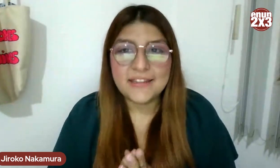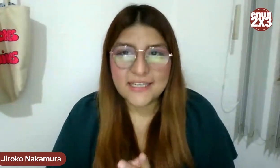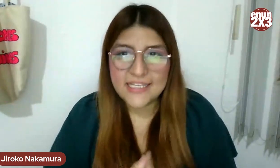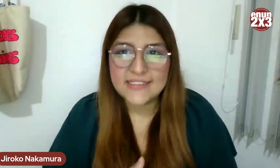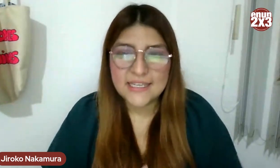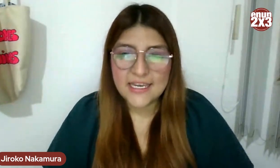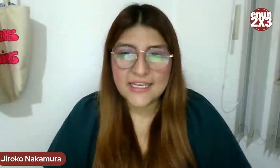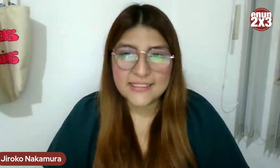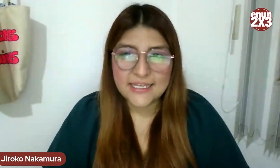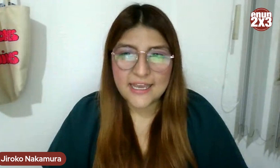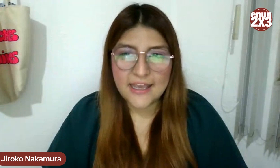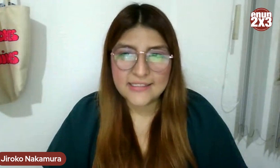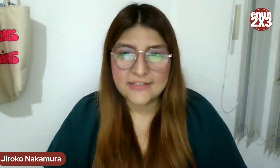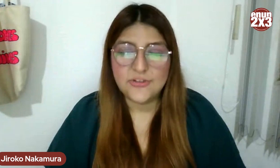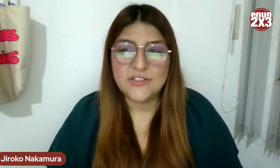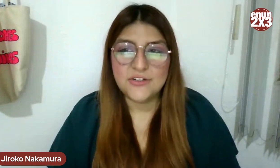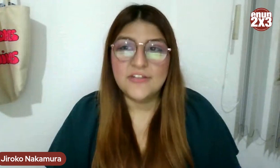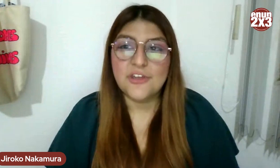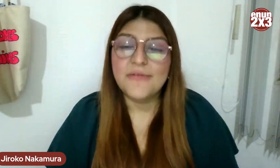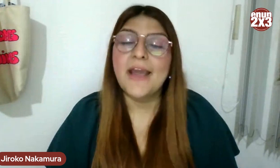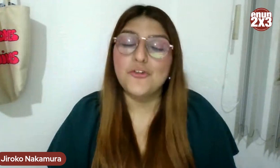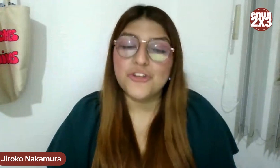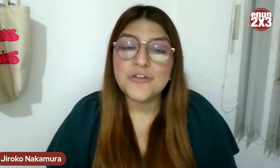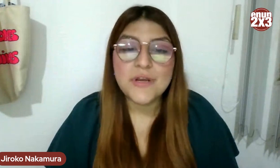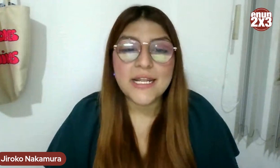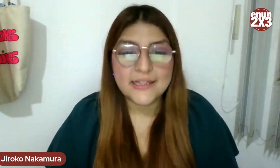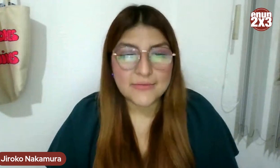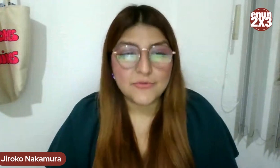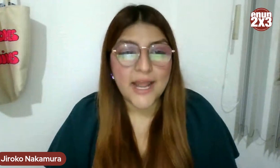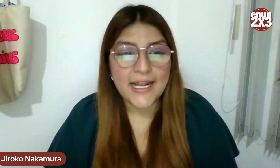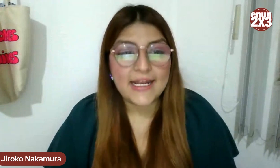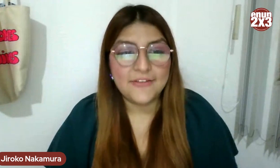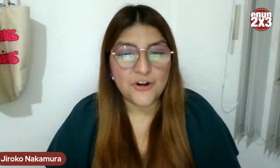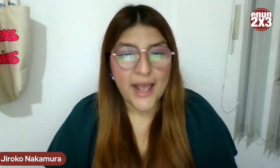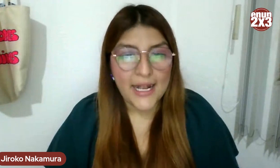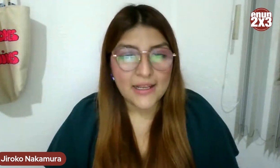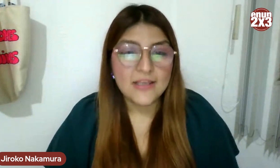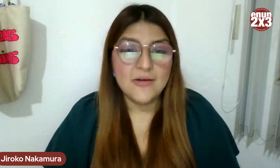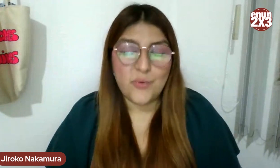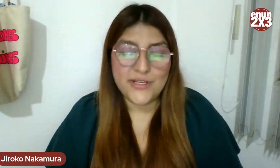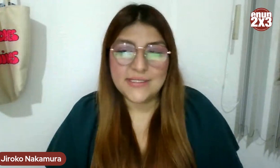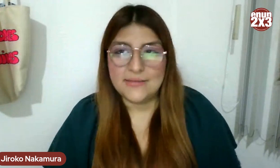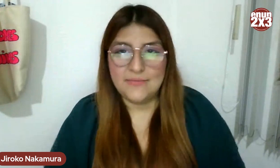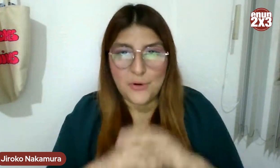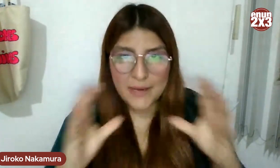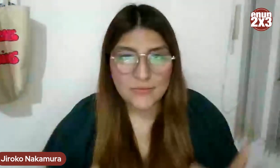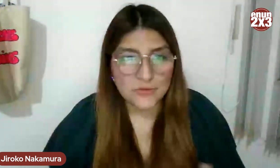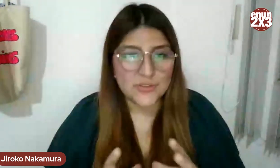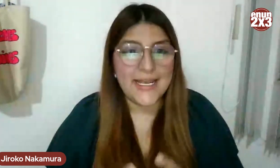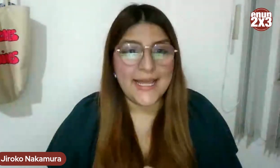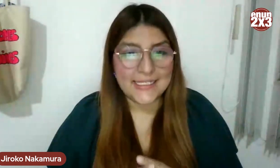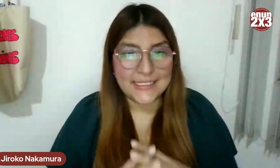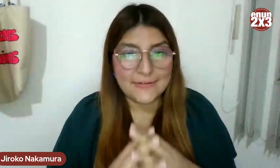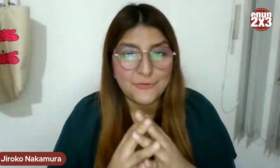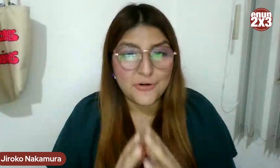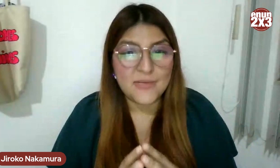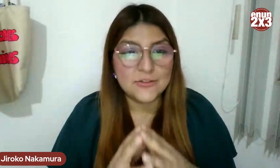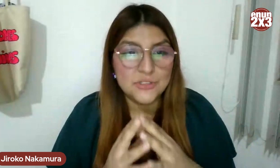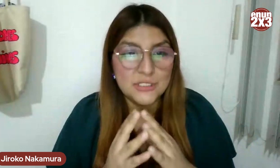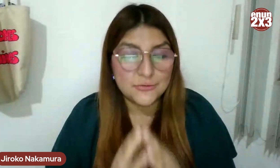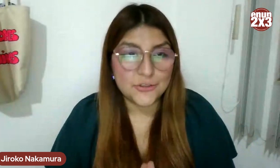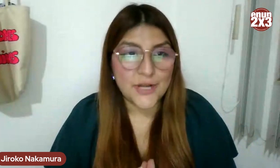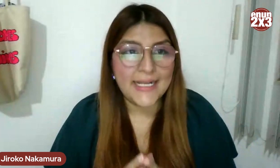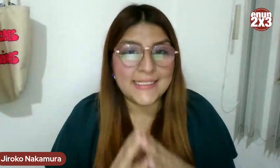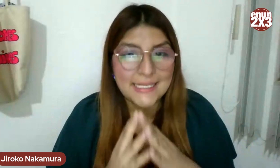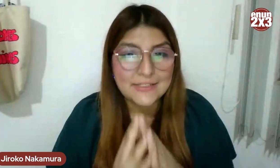este debate, esta situación que todavía continúa en el Tribunal Electoral? Pues volvemos, las